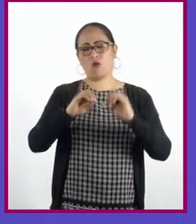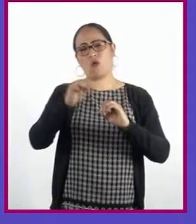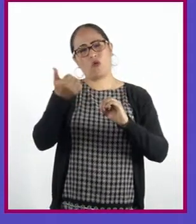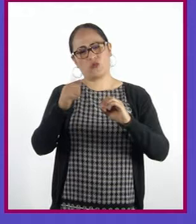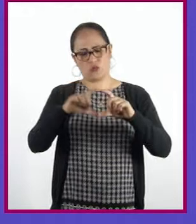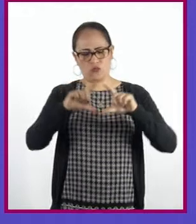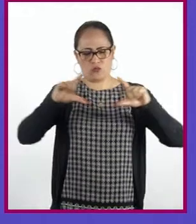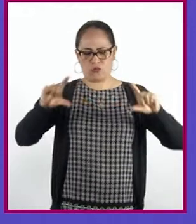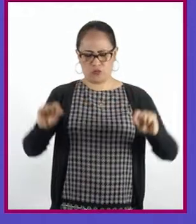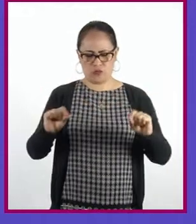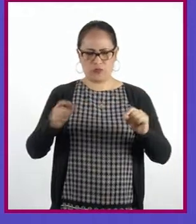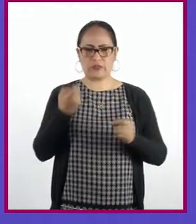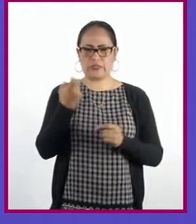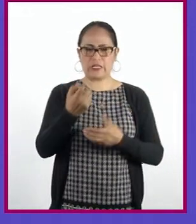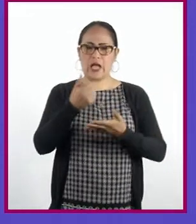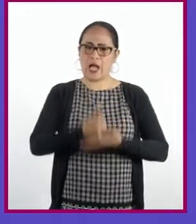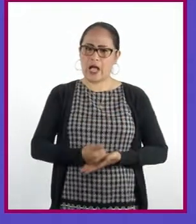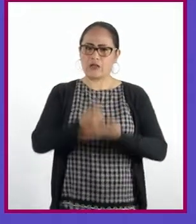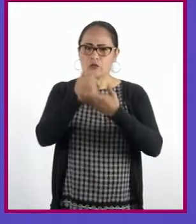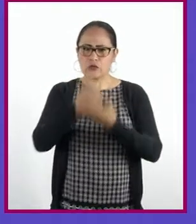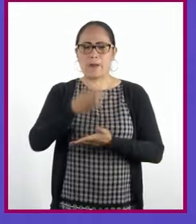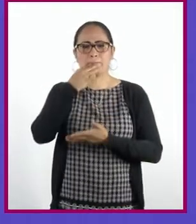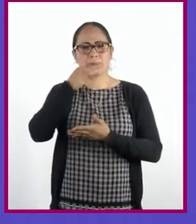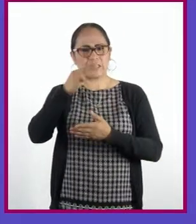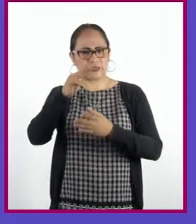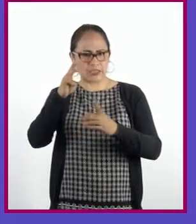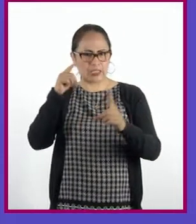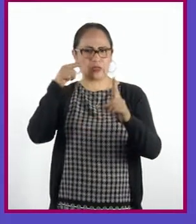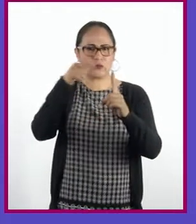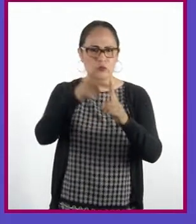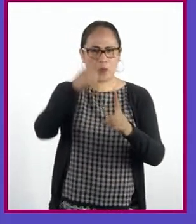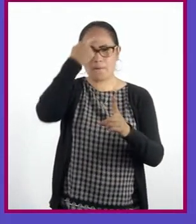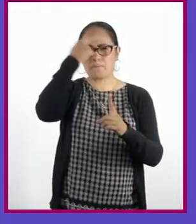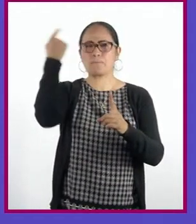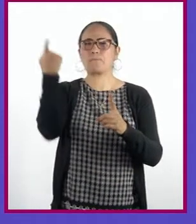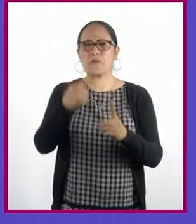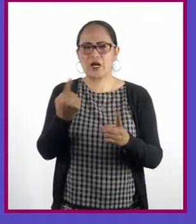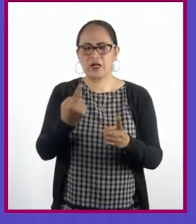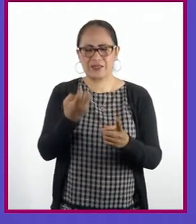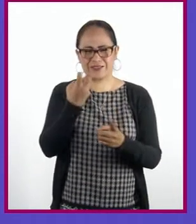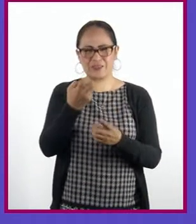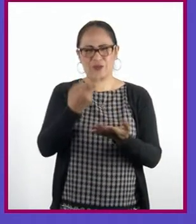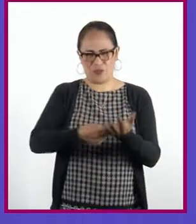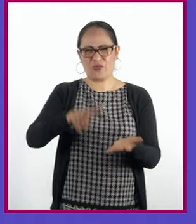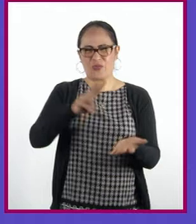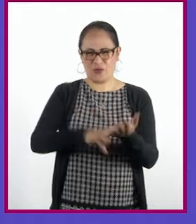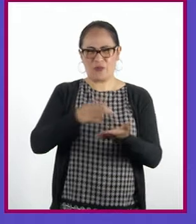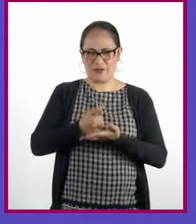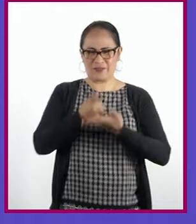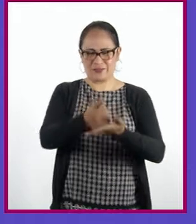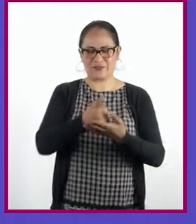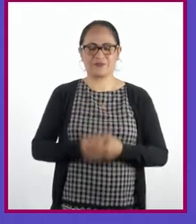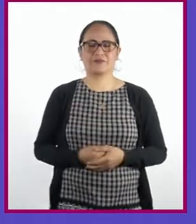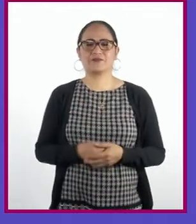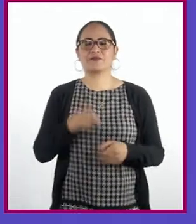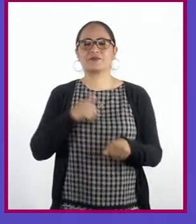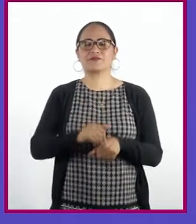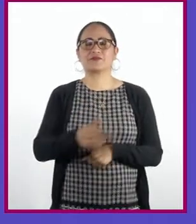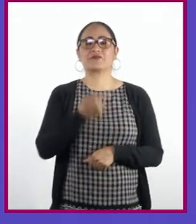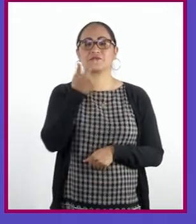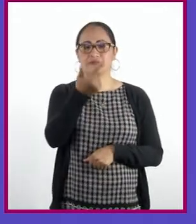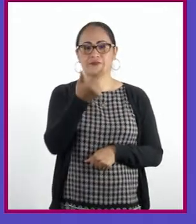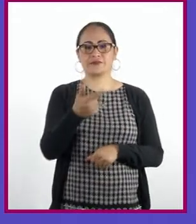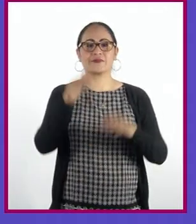central y ayuda a reiterar el mensaje y la intención de la carta. Para finalizar, la número 7,